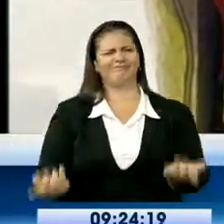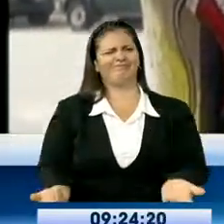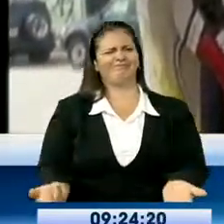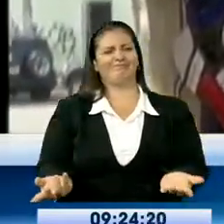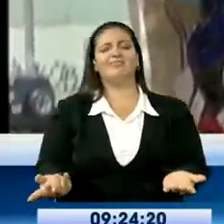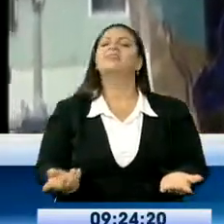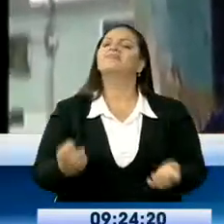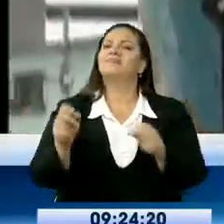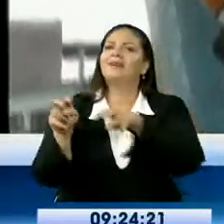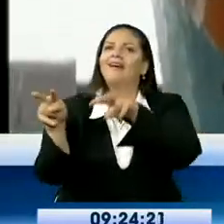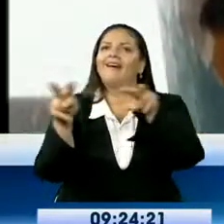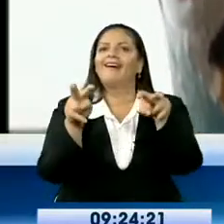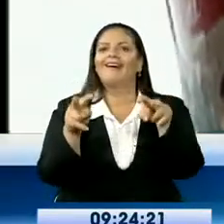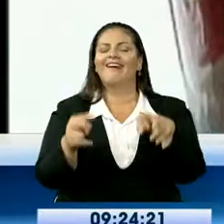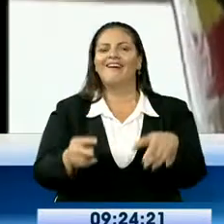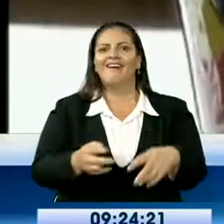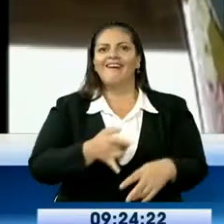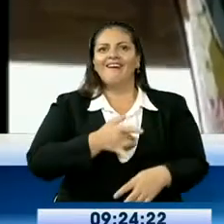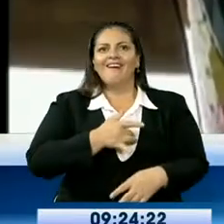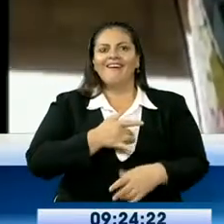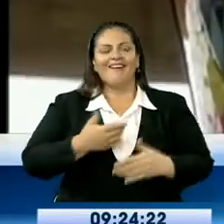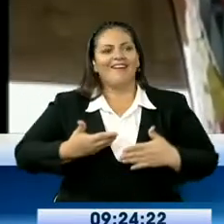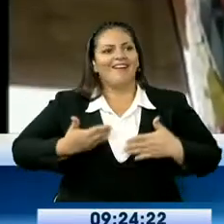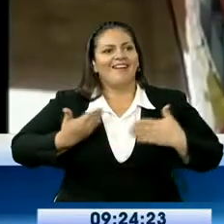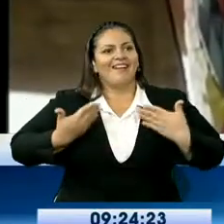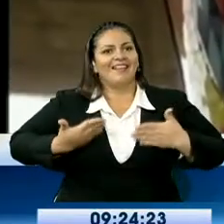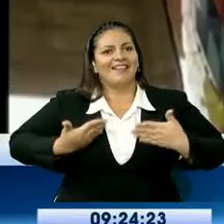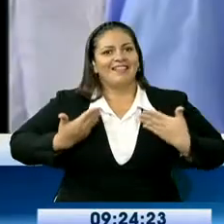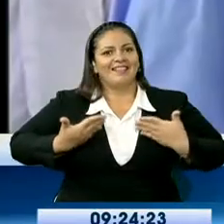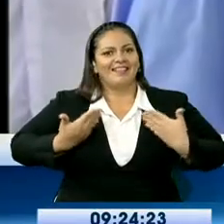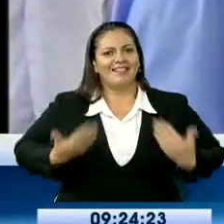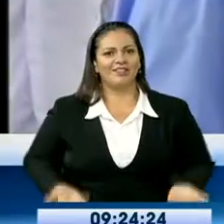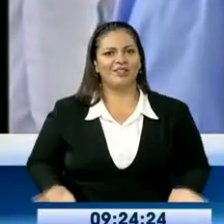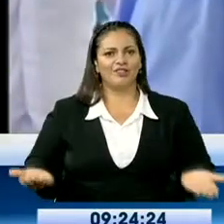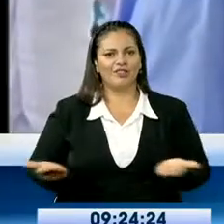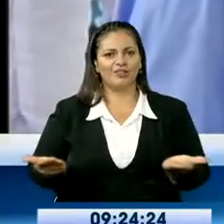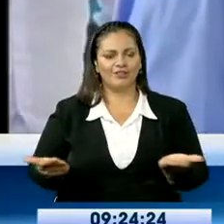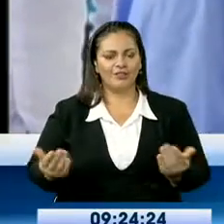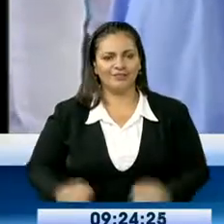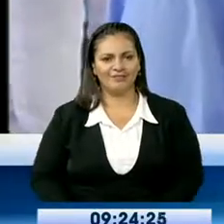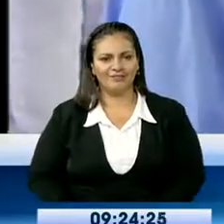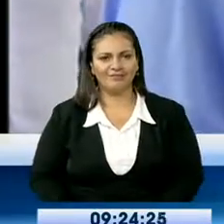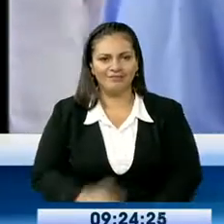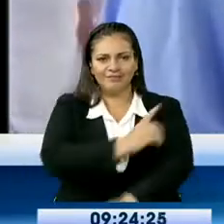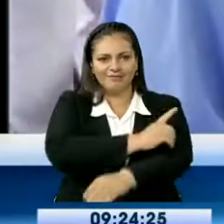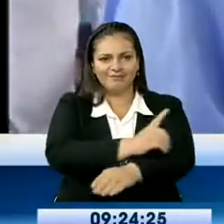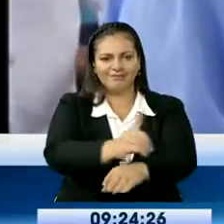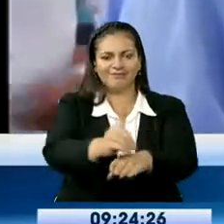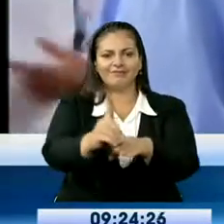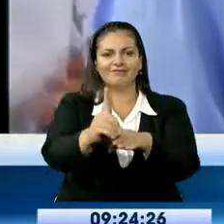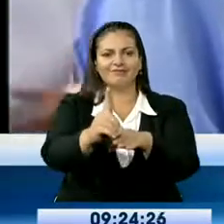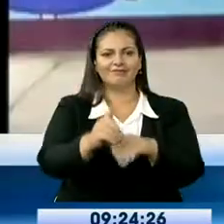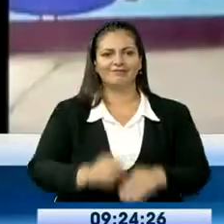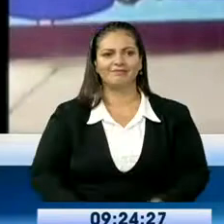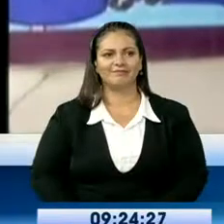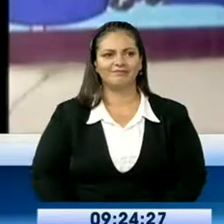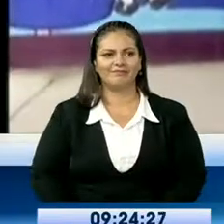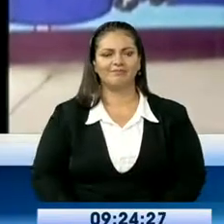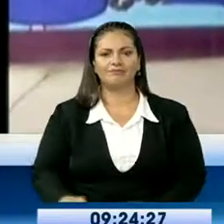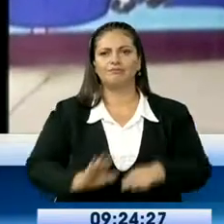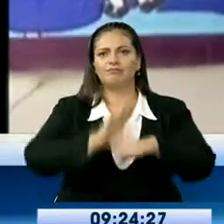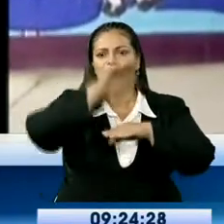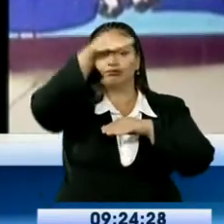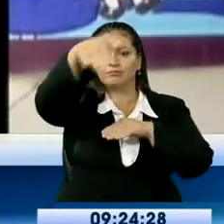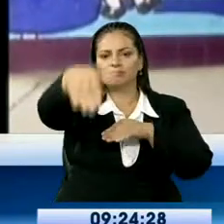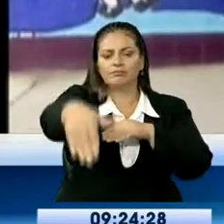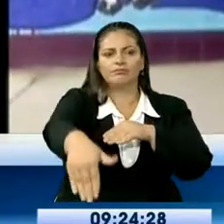vía Adaule junto a la Isidro Ayora. Es obra del maestro Hugo Lara y forma parte de la regeneración urbana de